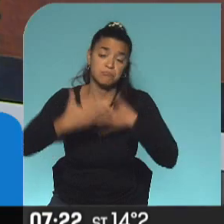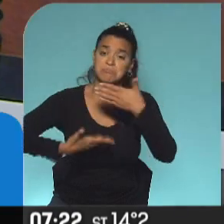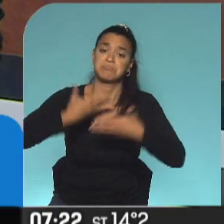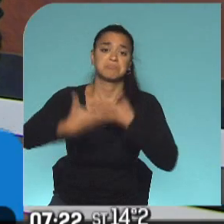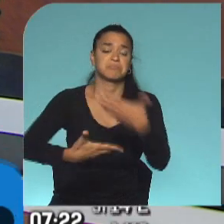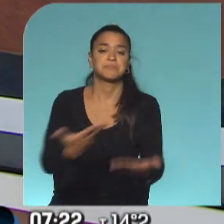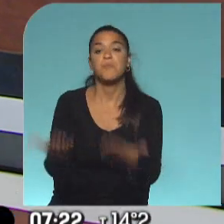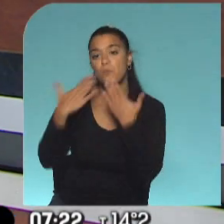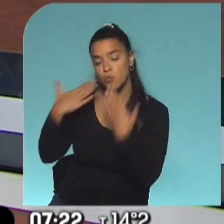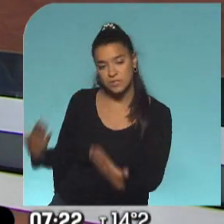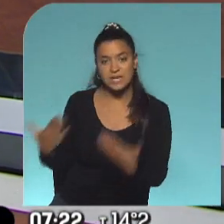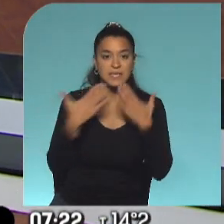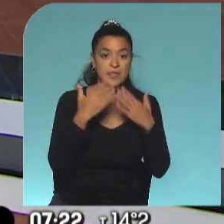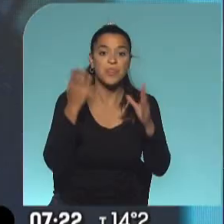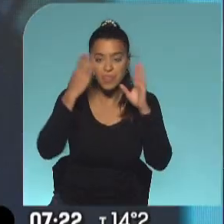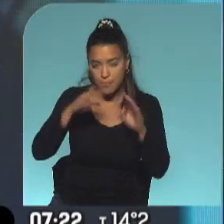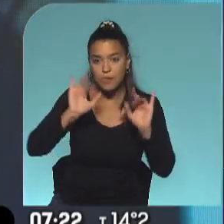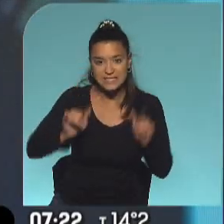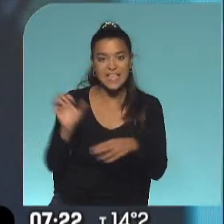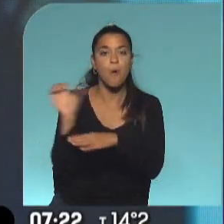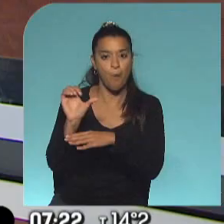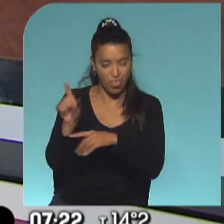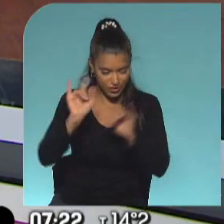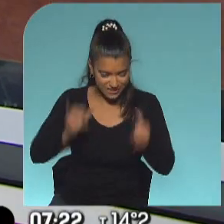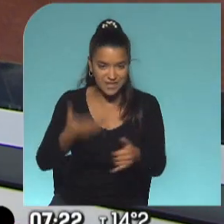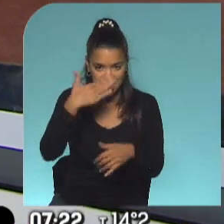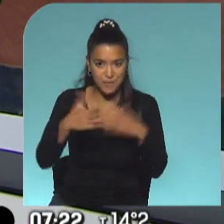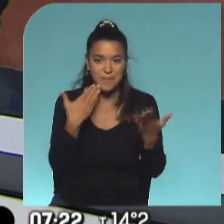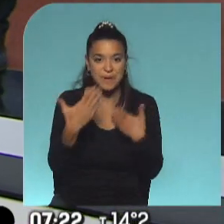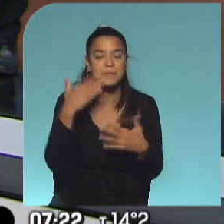cuestiones. José, muchas gracias. Gracias, Después sí nos Silvia. ocupamos de Ecuador. Después hablamos de Ecuador, cómo no. Ahí va. Bueno,